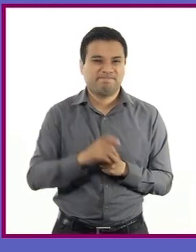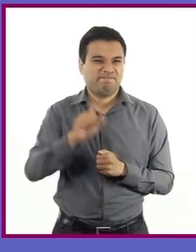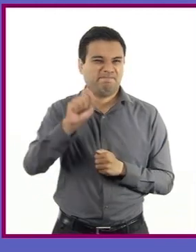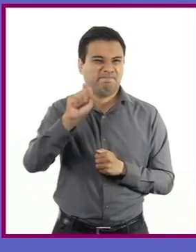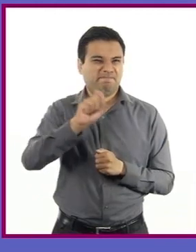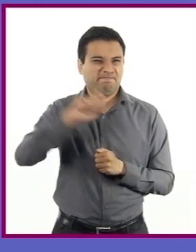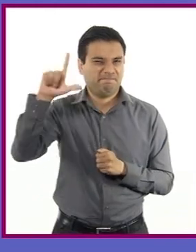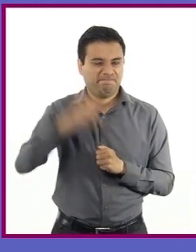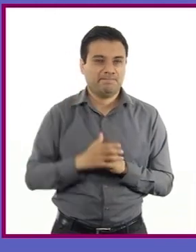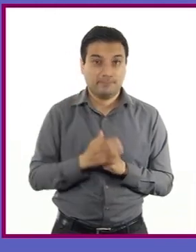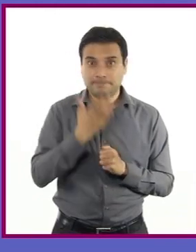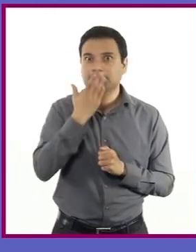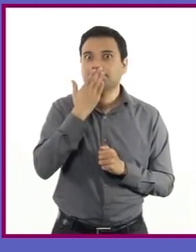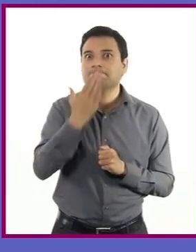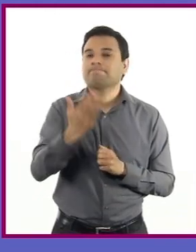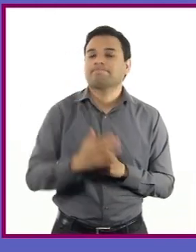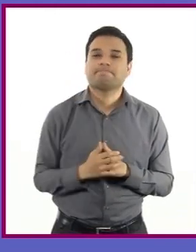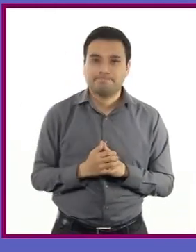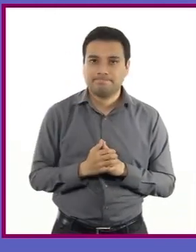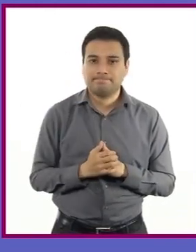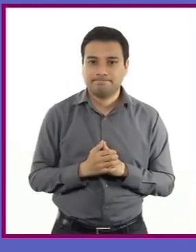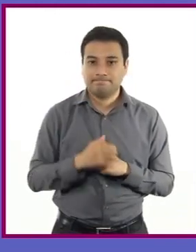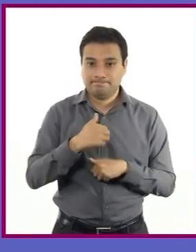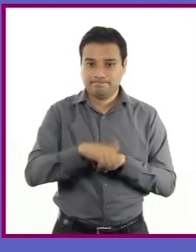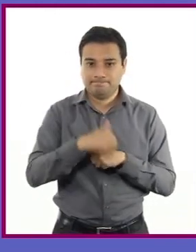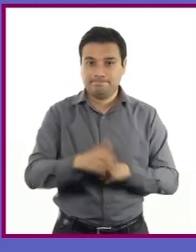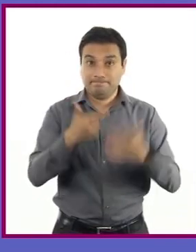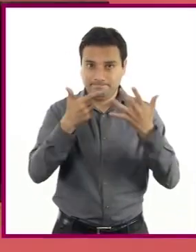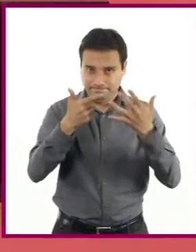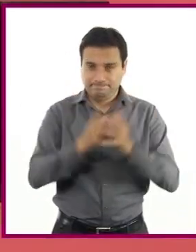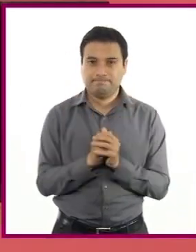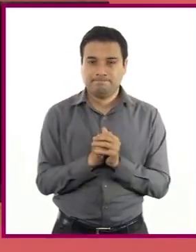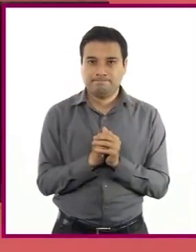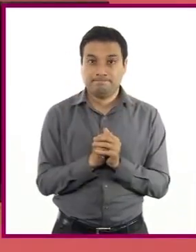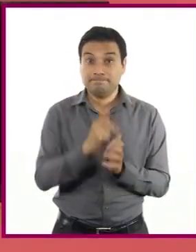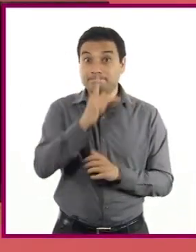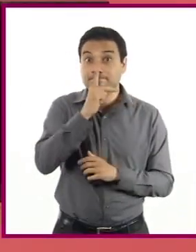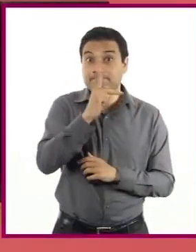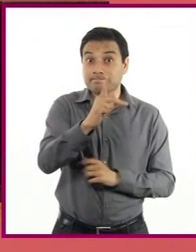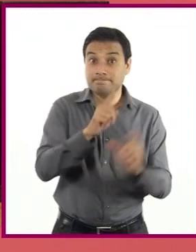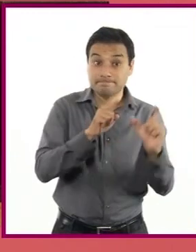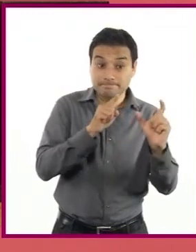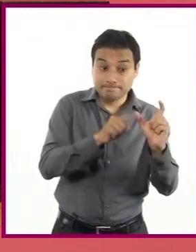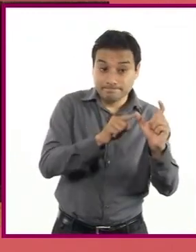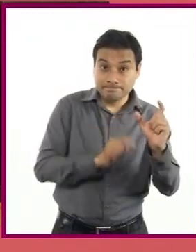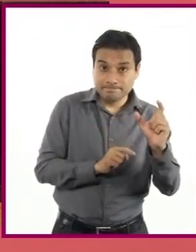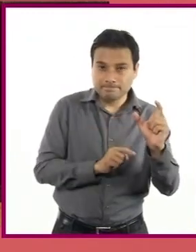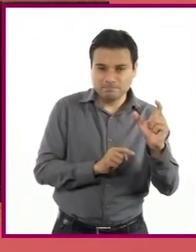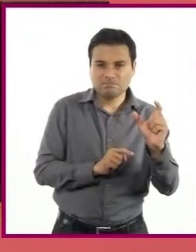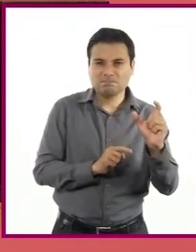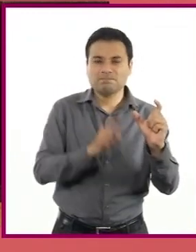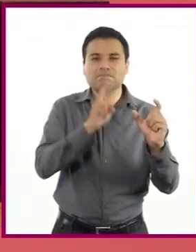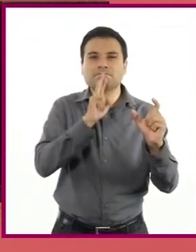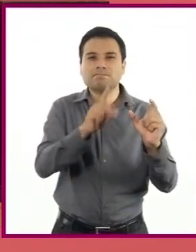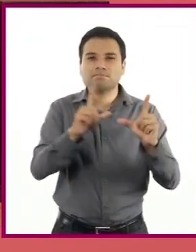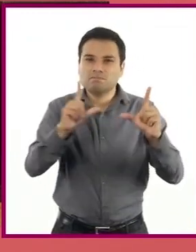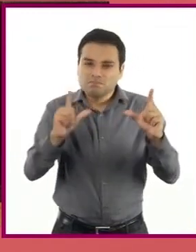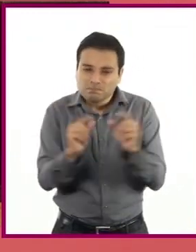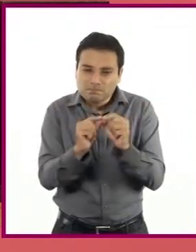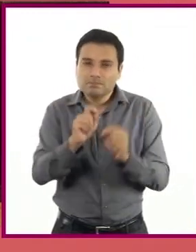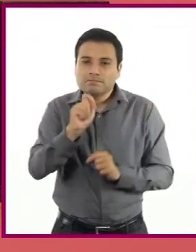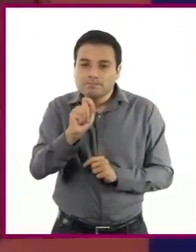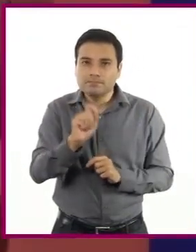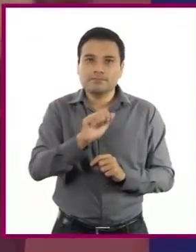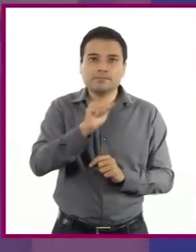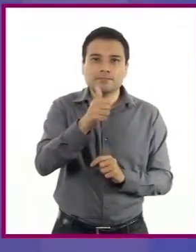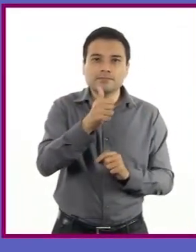Especializadas. Muy bien. 7. Representación de una palabra en forma reducida que suele cerrarse con un punto, 11